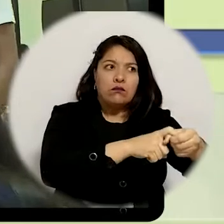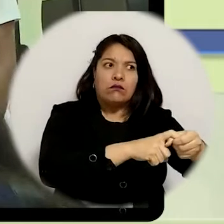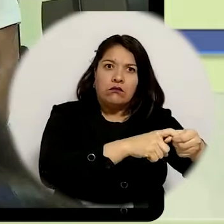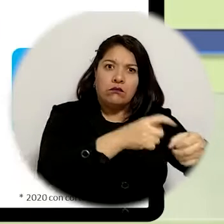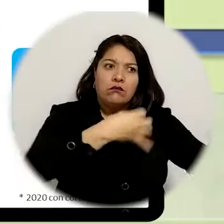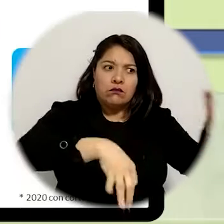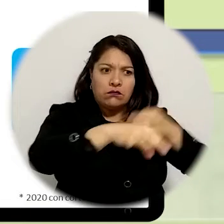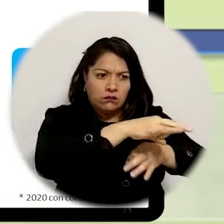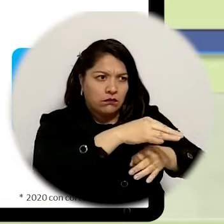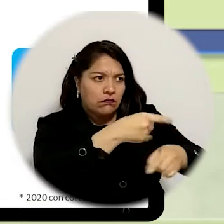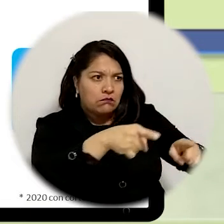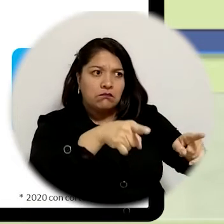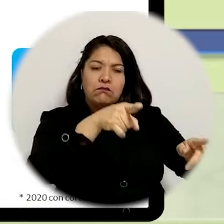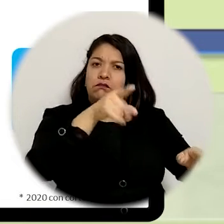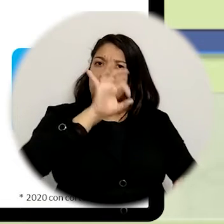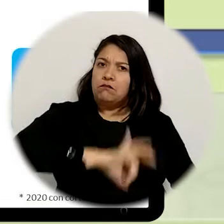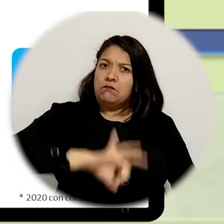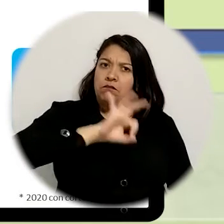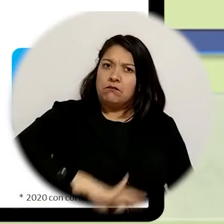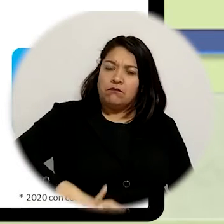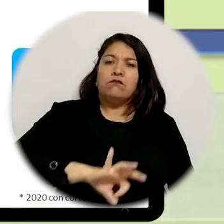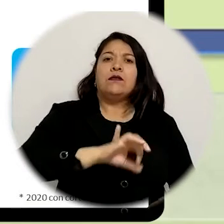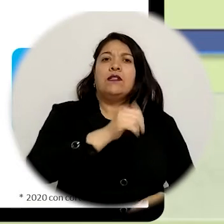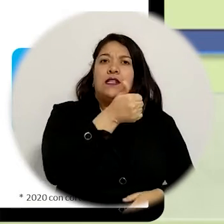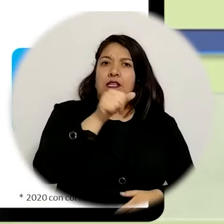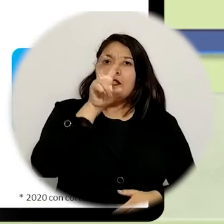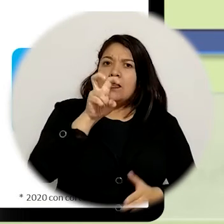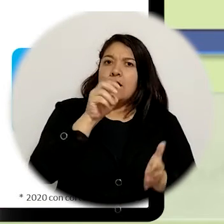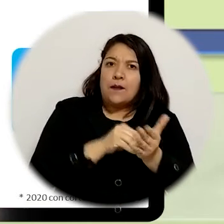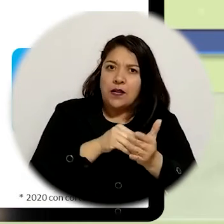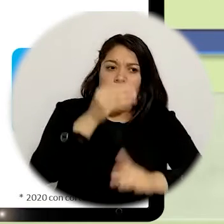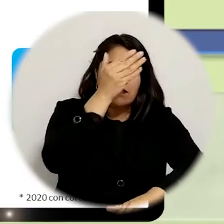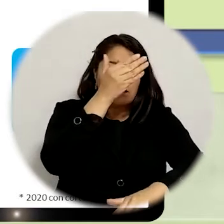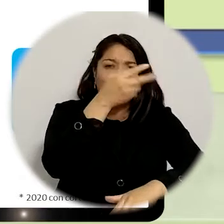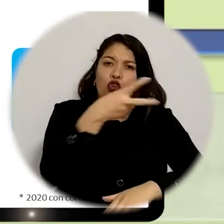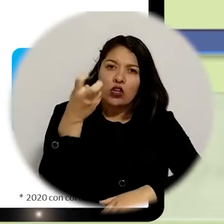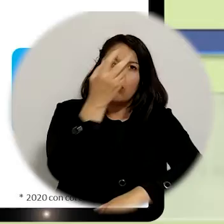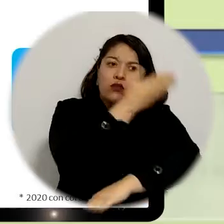total son 17.200 millones de pesos que dejaron de pagar los estudiantes.